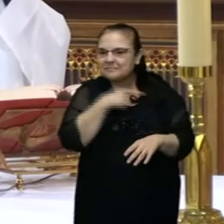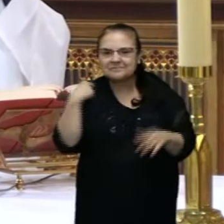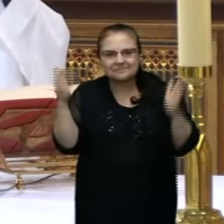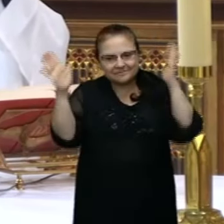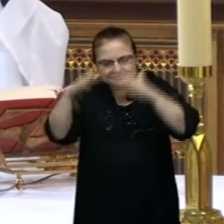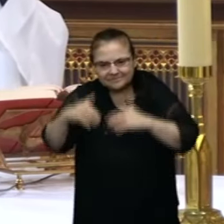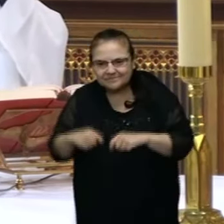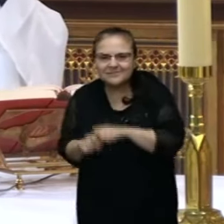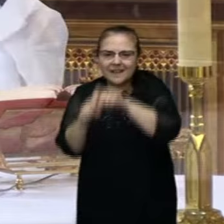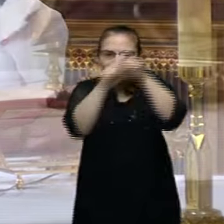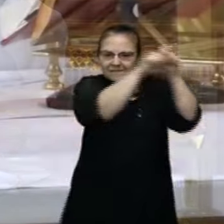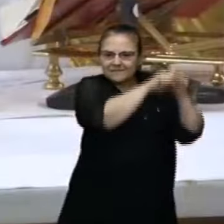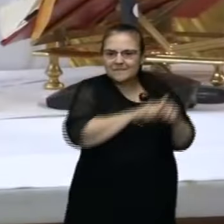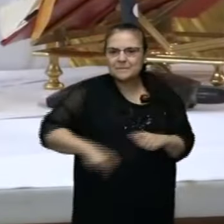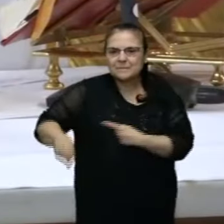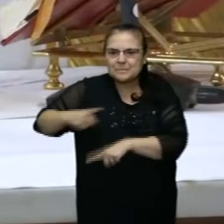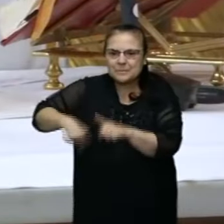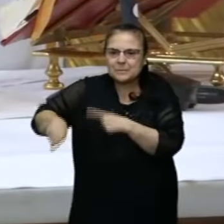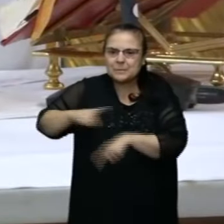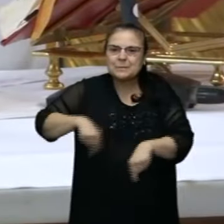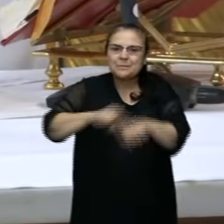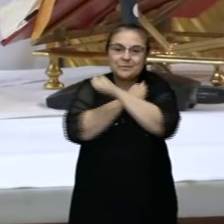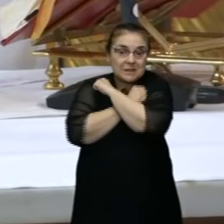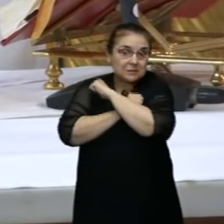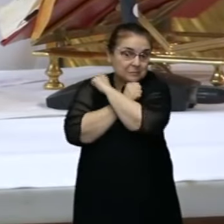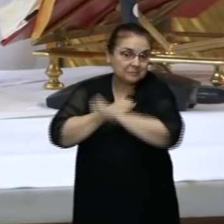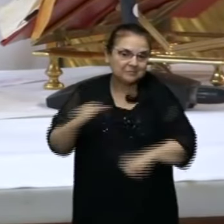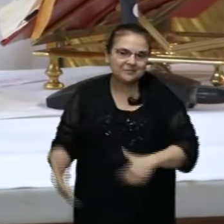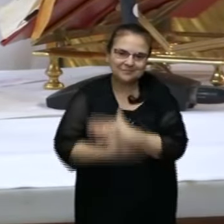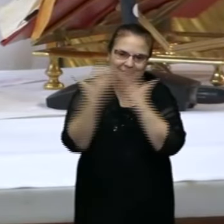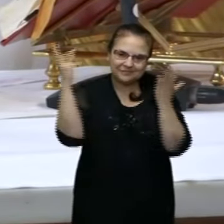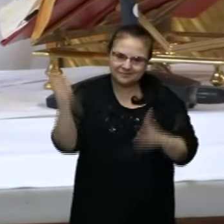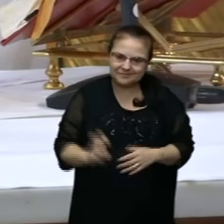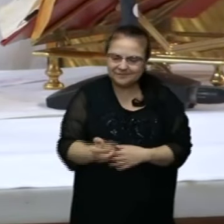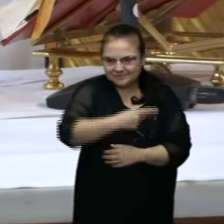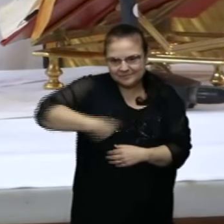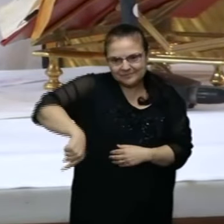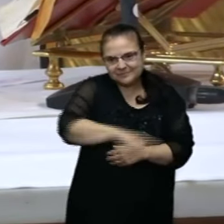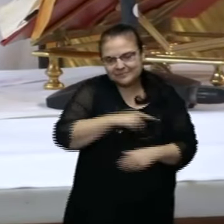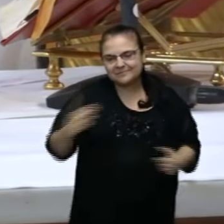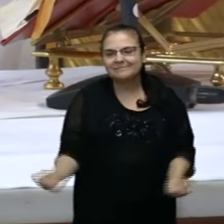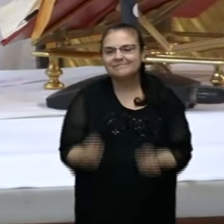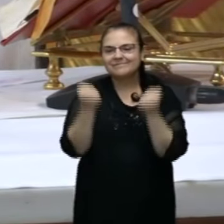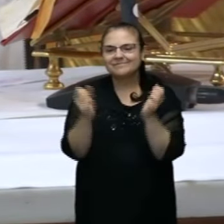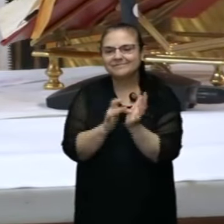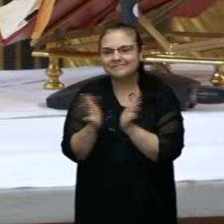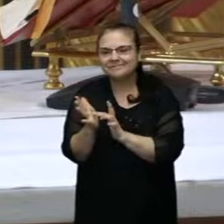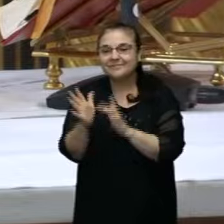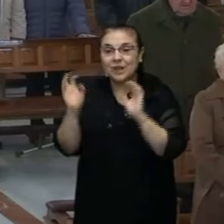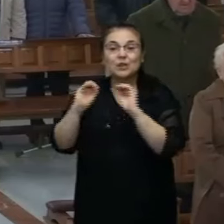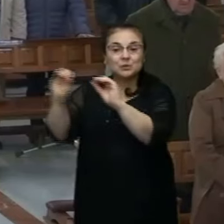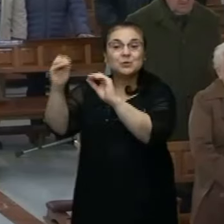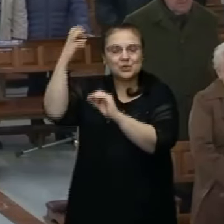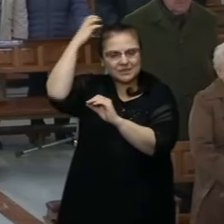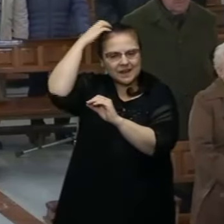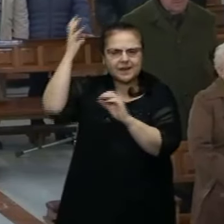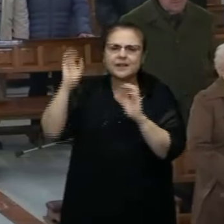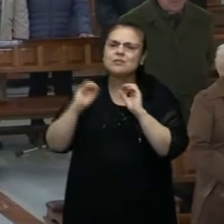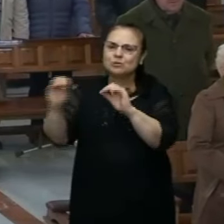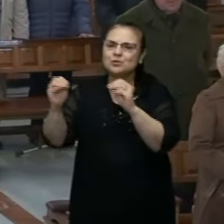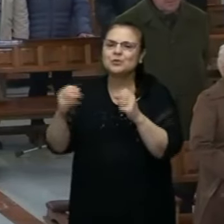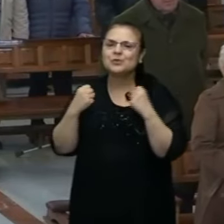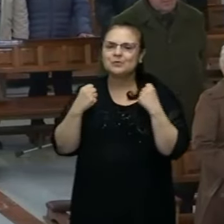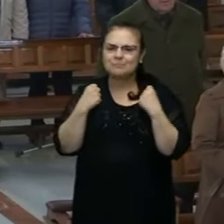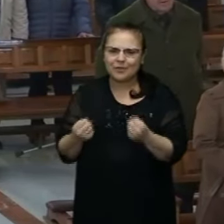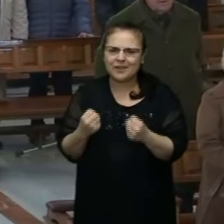pecado y protegidos de toda perturbación, mientras esperamos la gloriosa venida de nuestro Salvador Jesucristo. Tuyo es